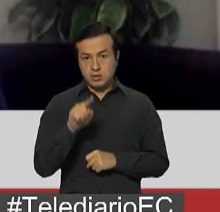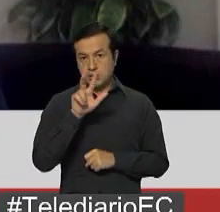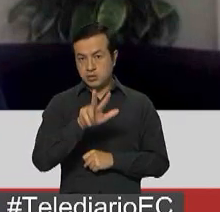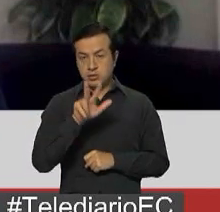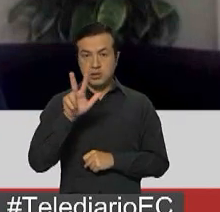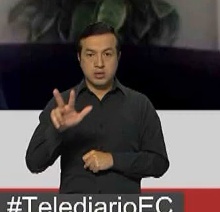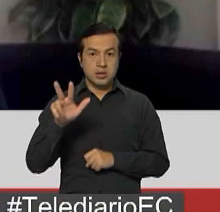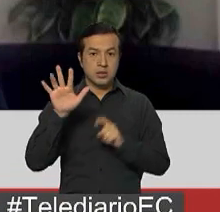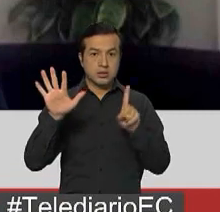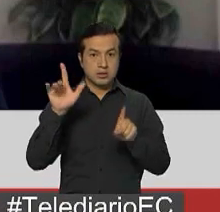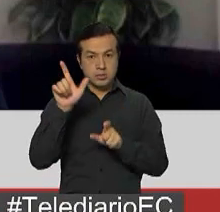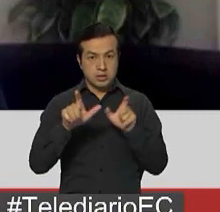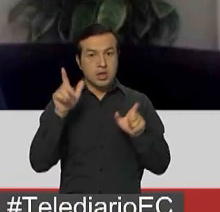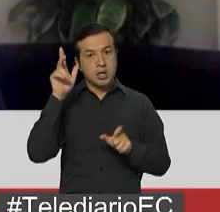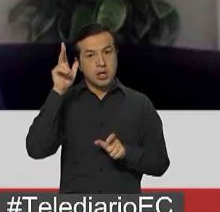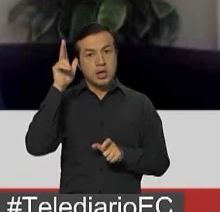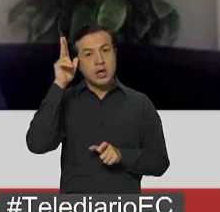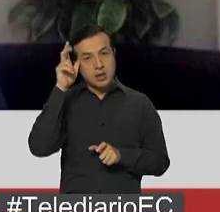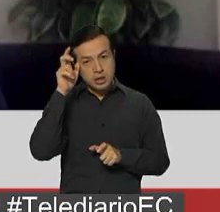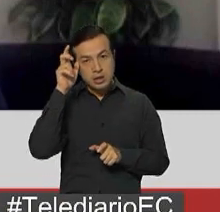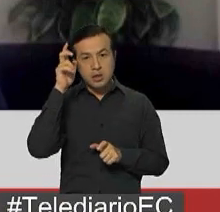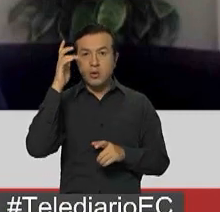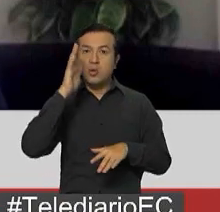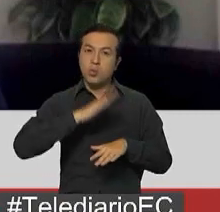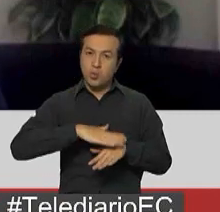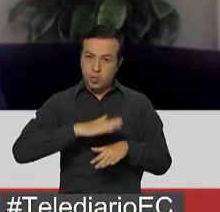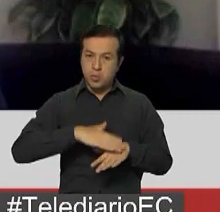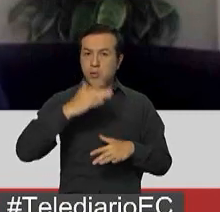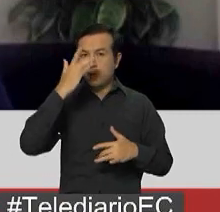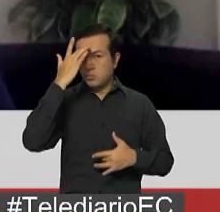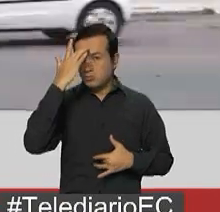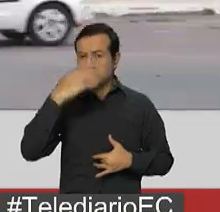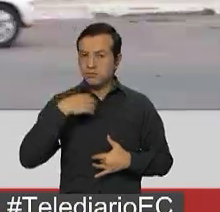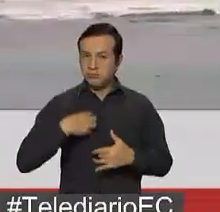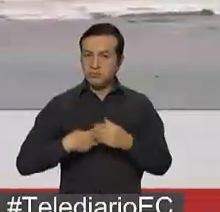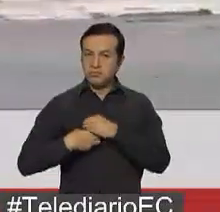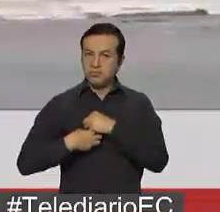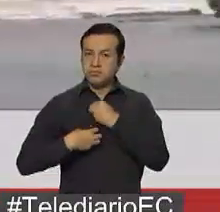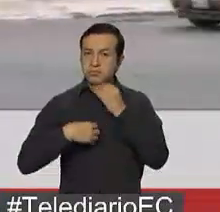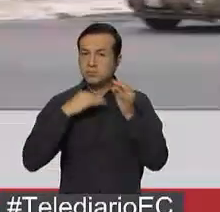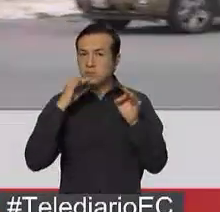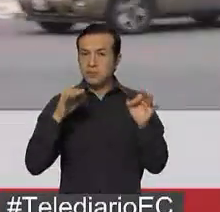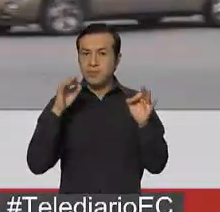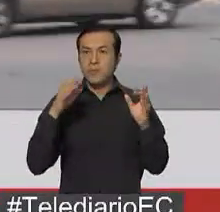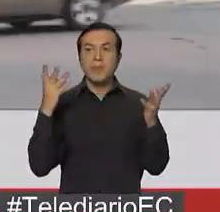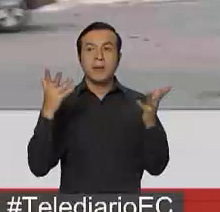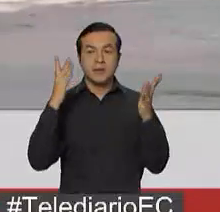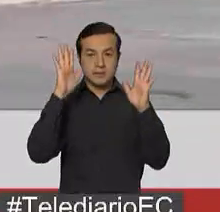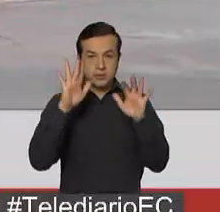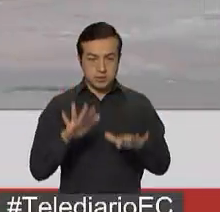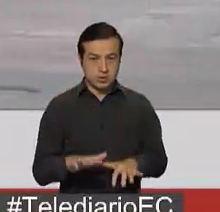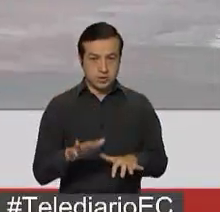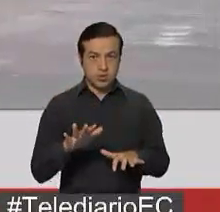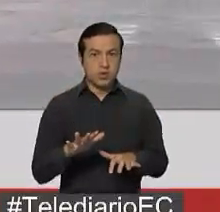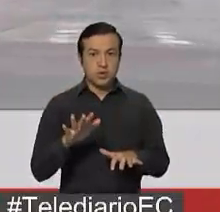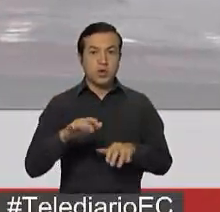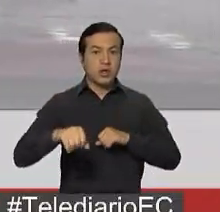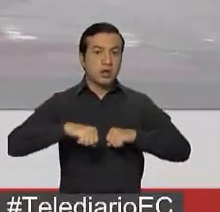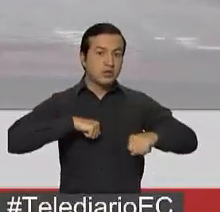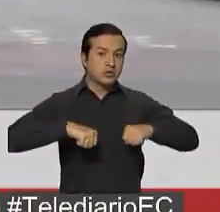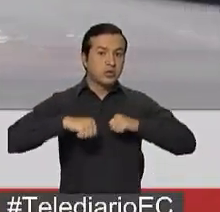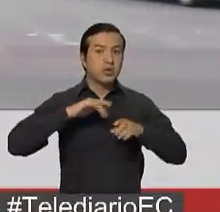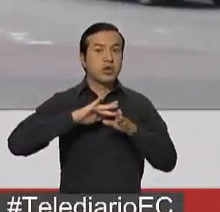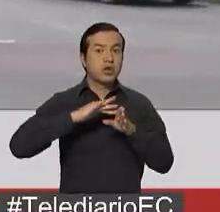336 casos de fallecidos probables por commit en ese contexto la secretaria del servicio nacional de gestión de